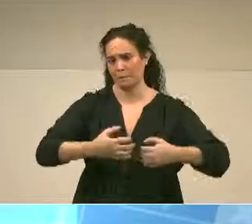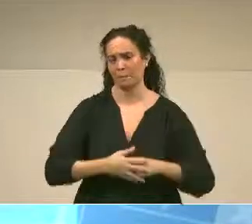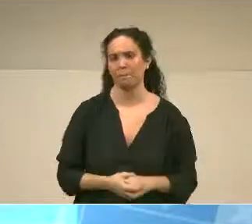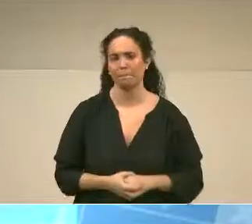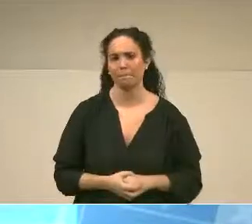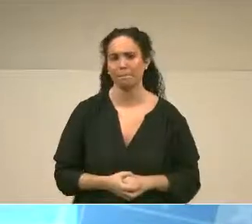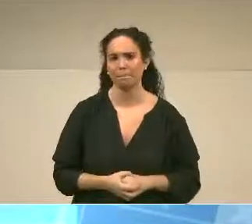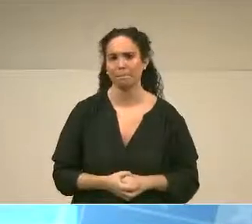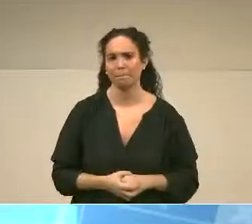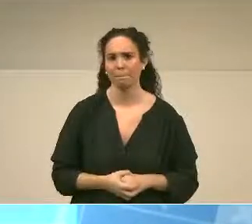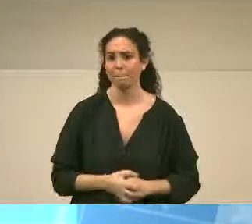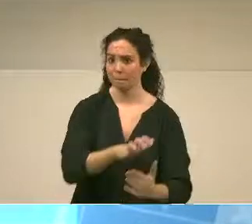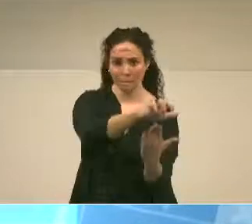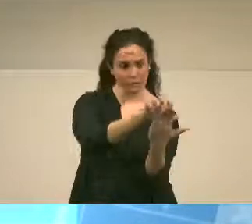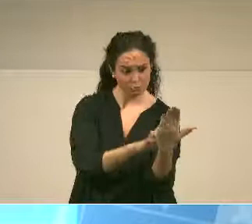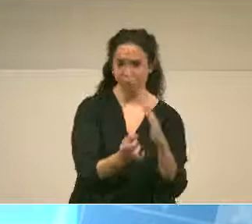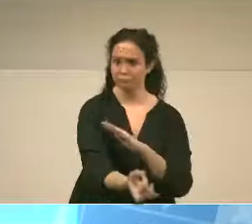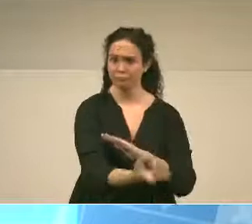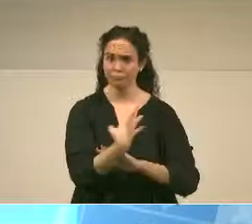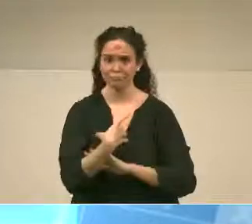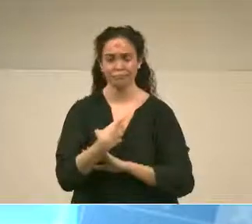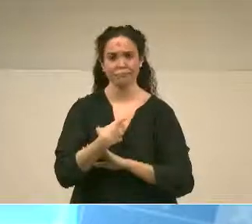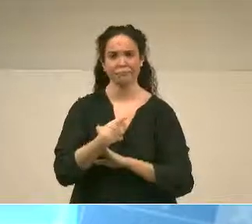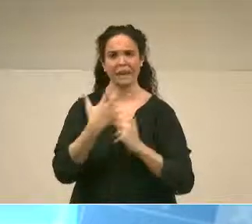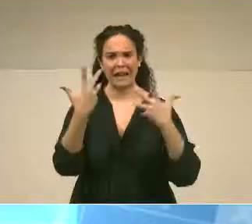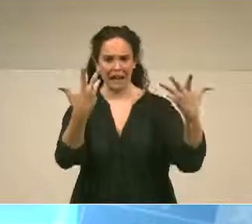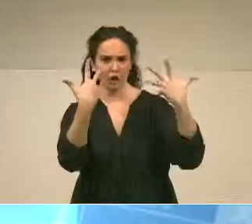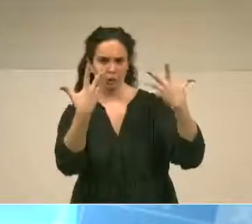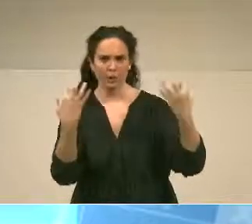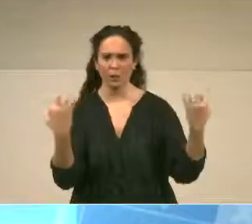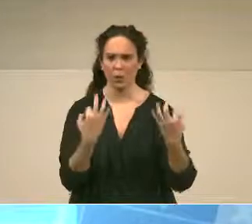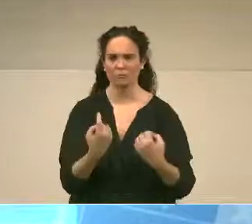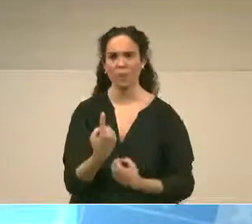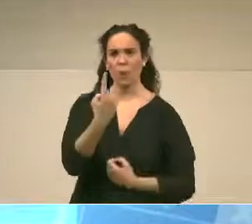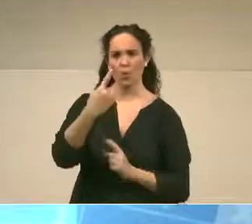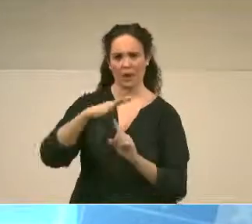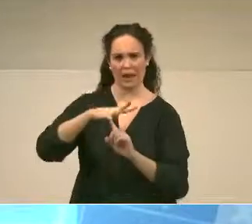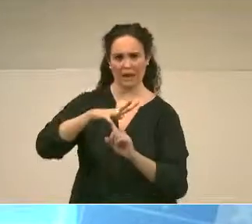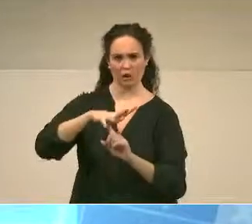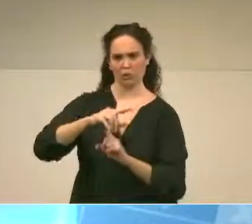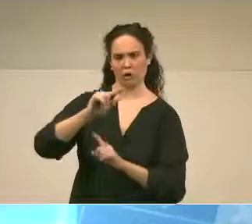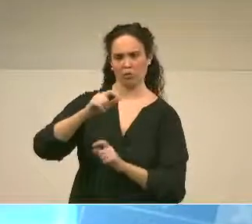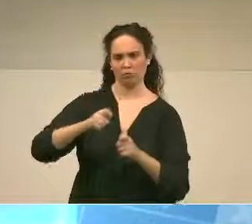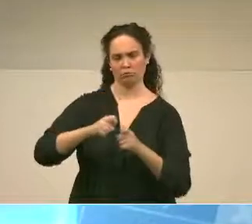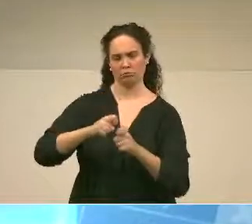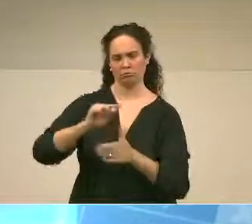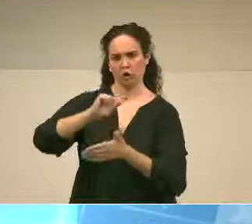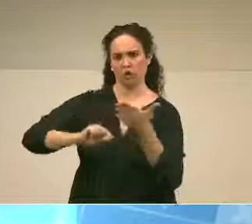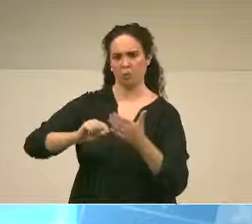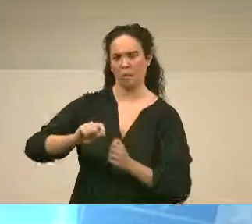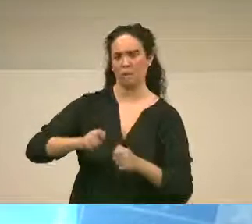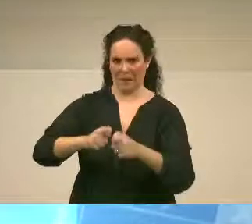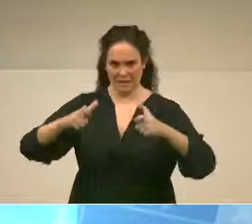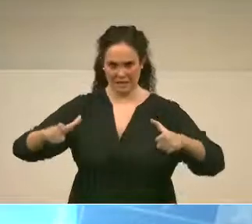La recomendación experta fue la de contar con un helicóptero más y la de arrendar este